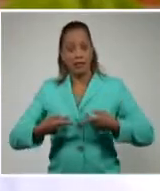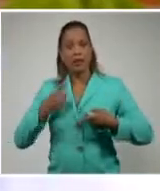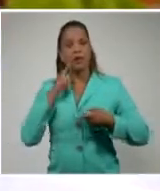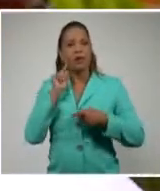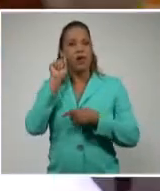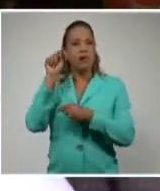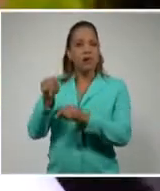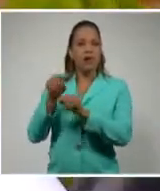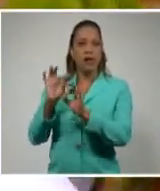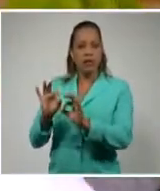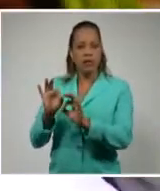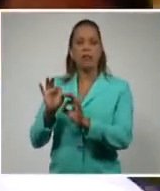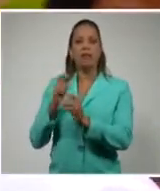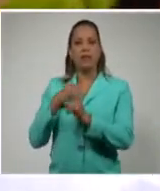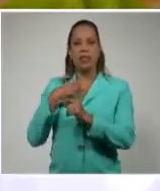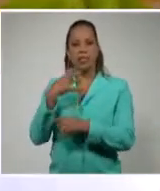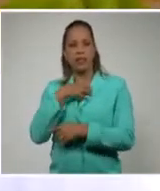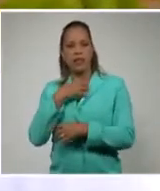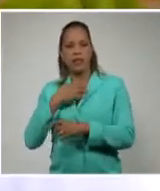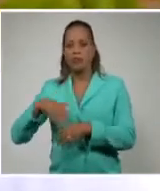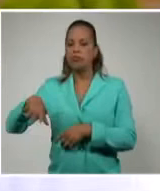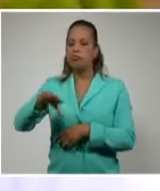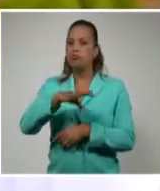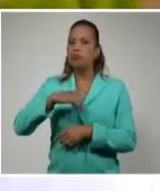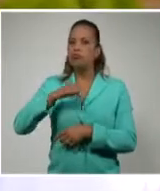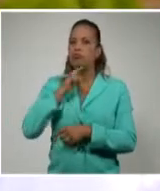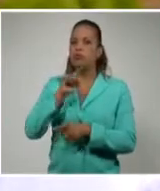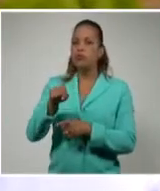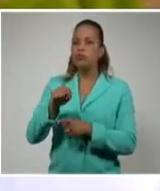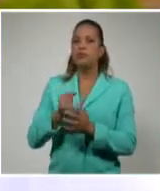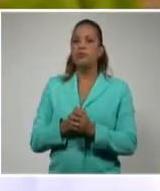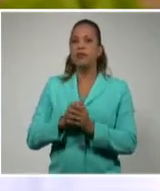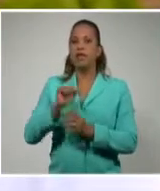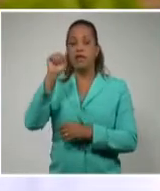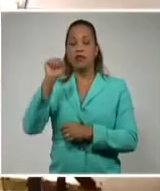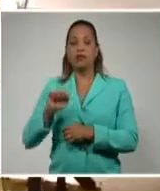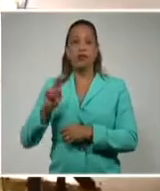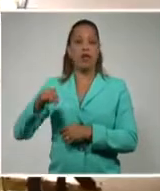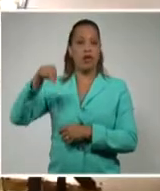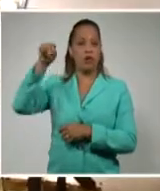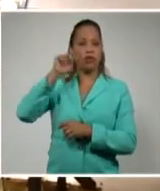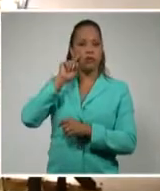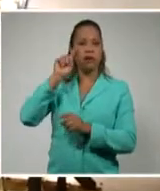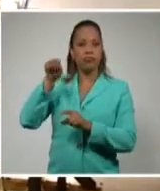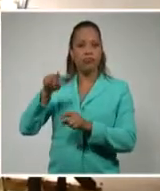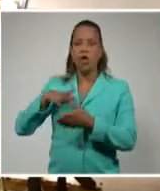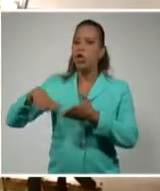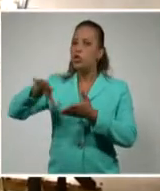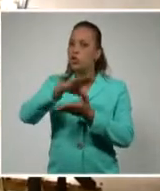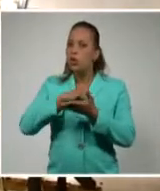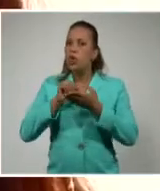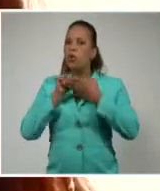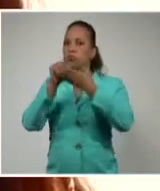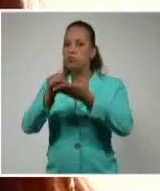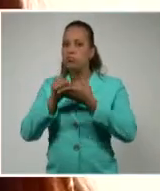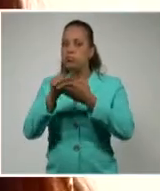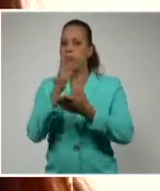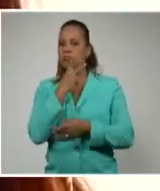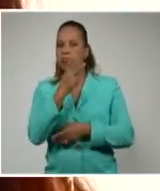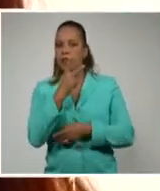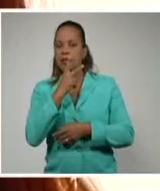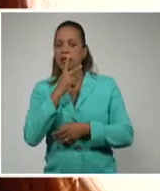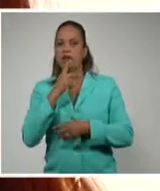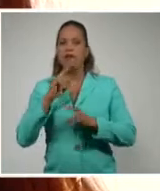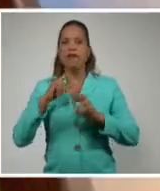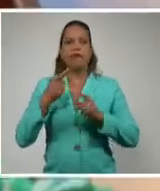CDI, el SRI Norte y el SRI Sur, donde se prestan todos los servicios de